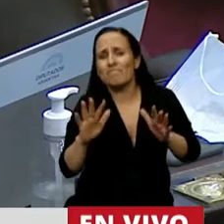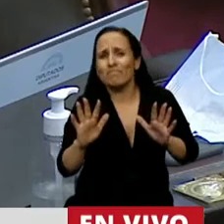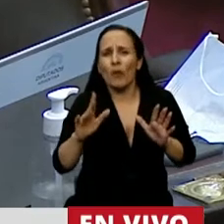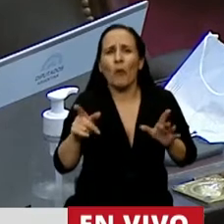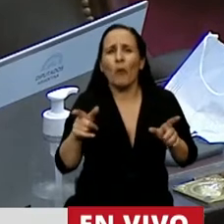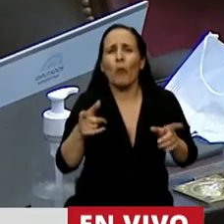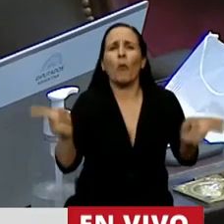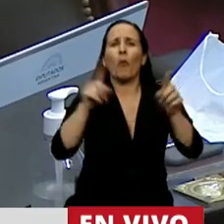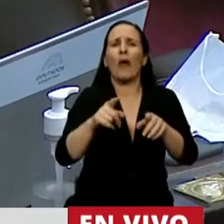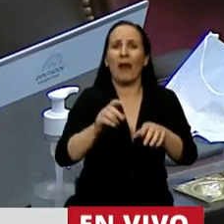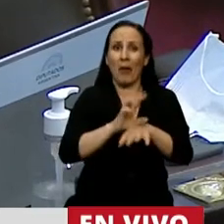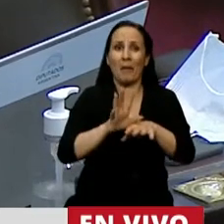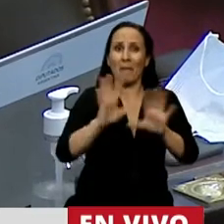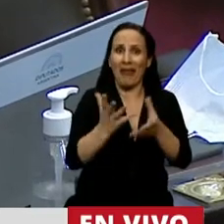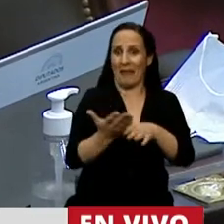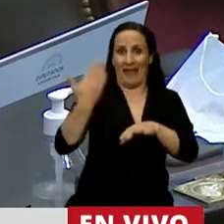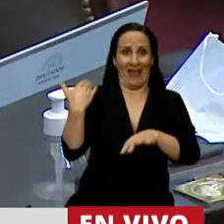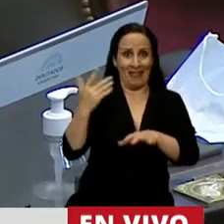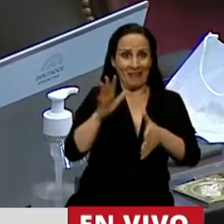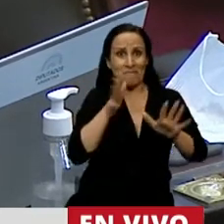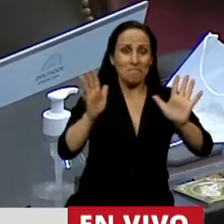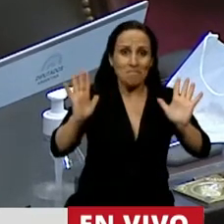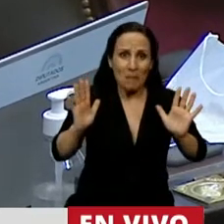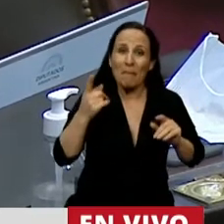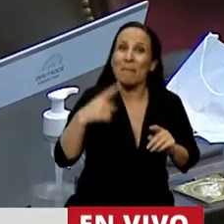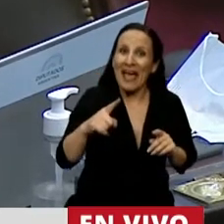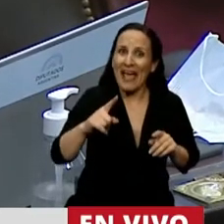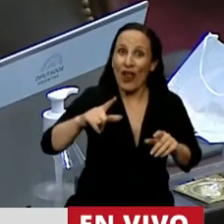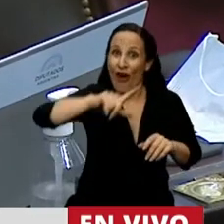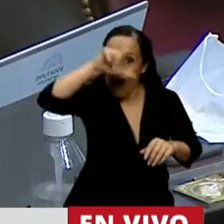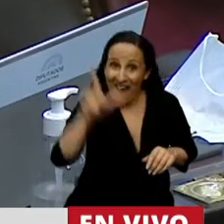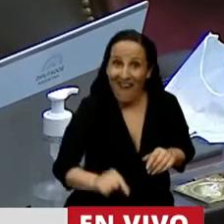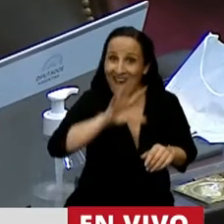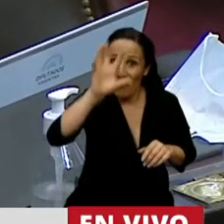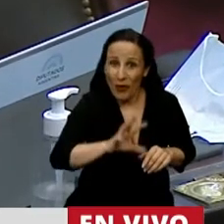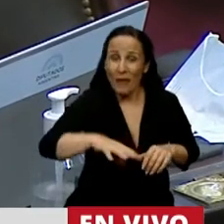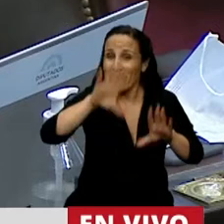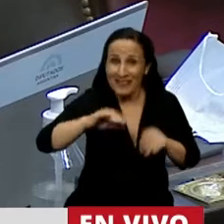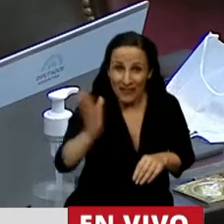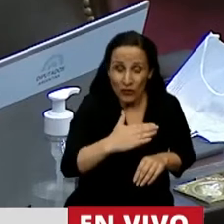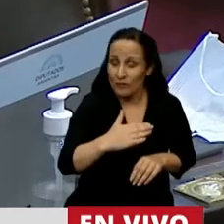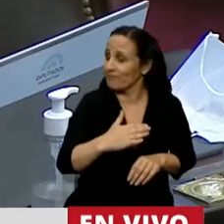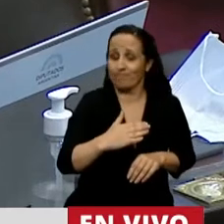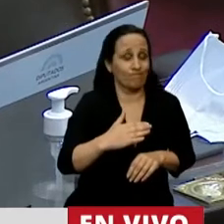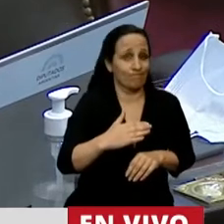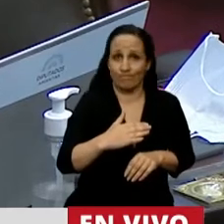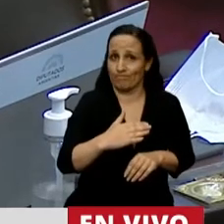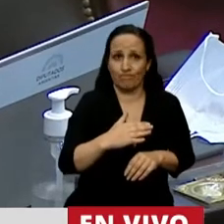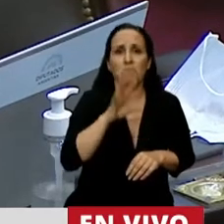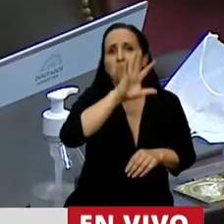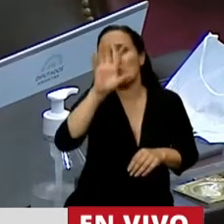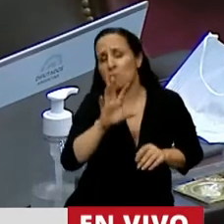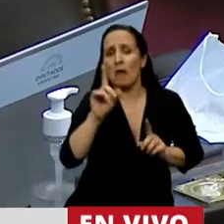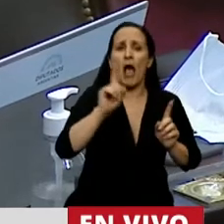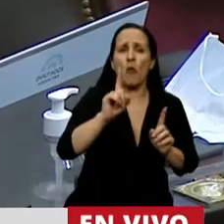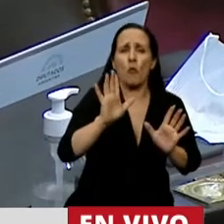tiempos anteriores a la pandemia. Pero no todos, y no en todo el país, no en todas las provincias. Hay provincias que aún siguen con